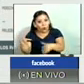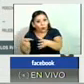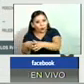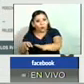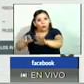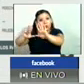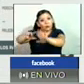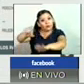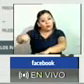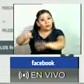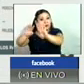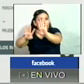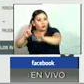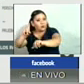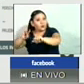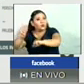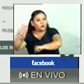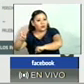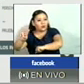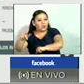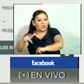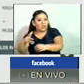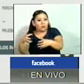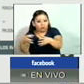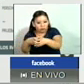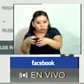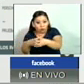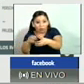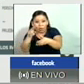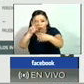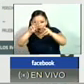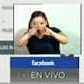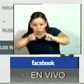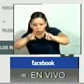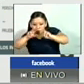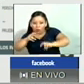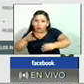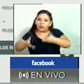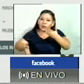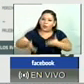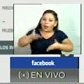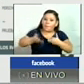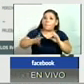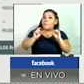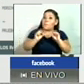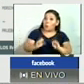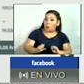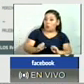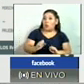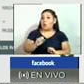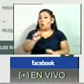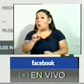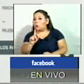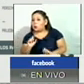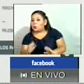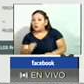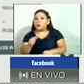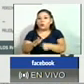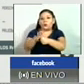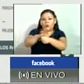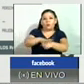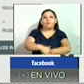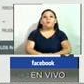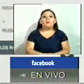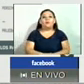8.912 salvadoreños al ser sometidos a una prueba podrían convertirse en casos activos de esta enfermedad, la COVID-19.